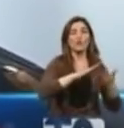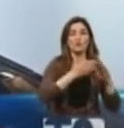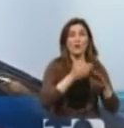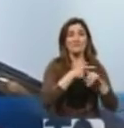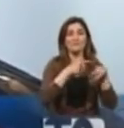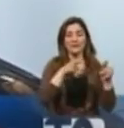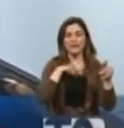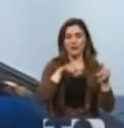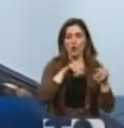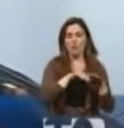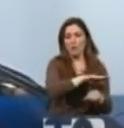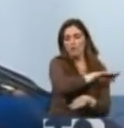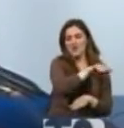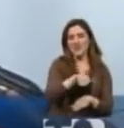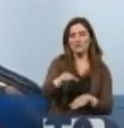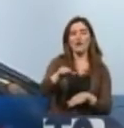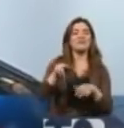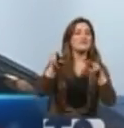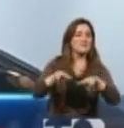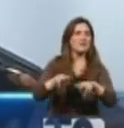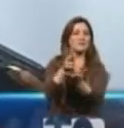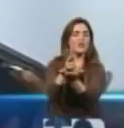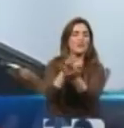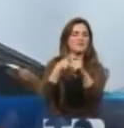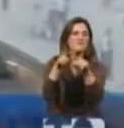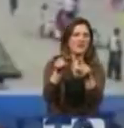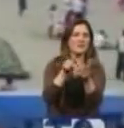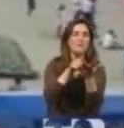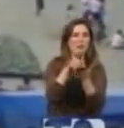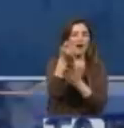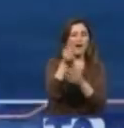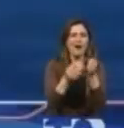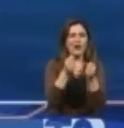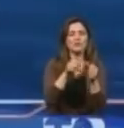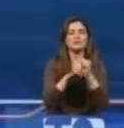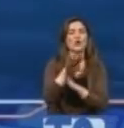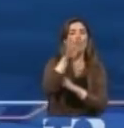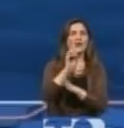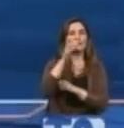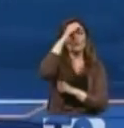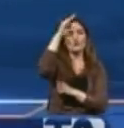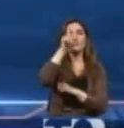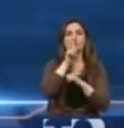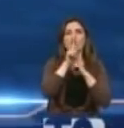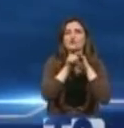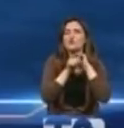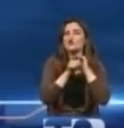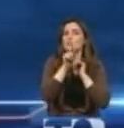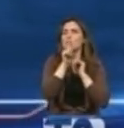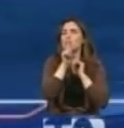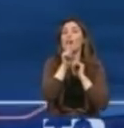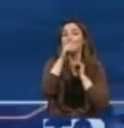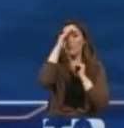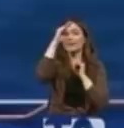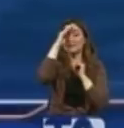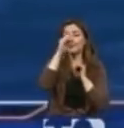de las poblaciones, además de los terminales terrestres, en los peajes. Además, un total de 40 agentes encubiertos de la Agencia Nacional de